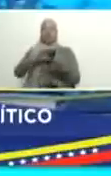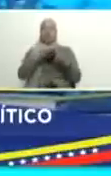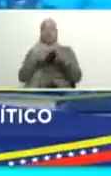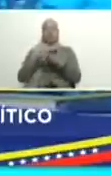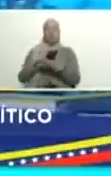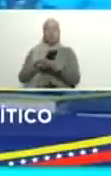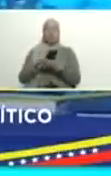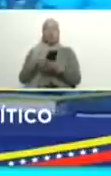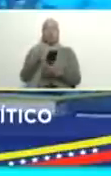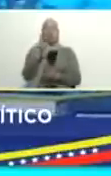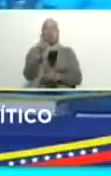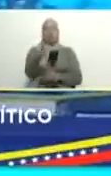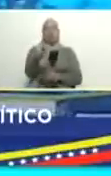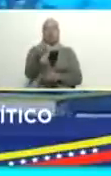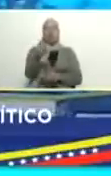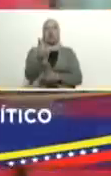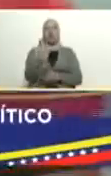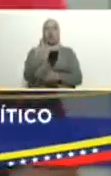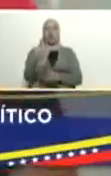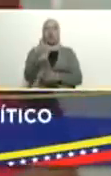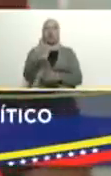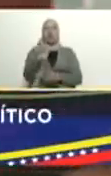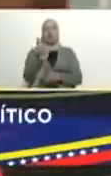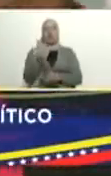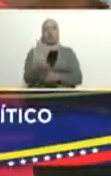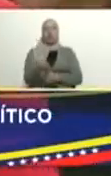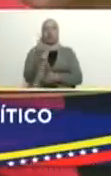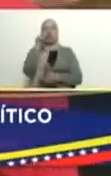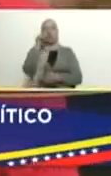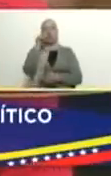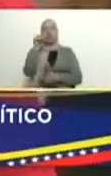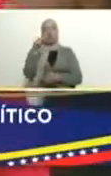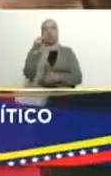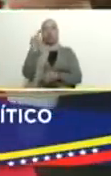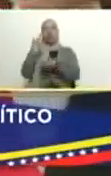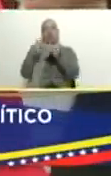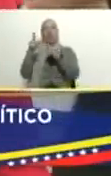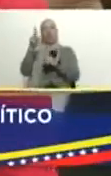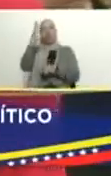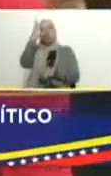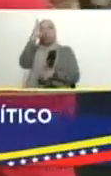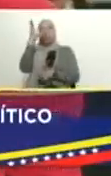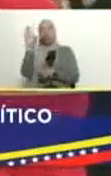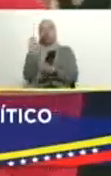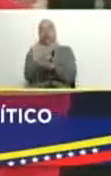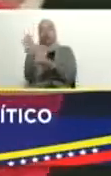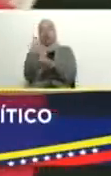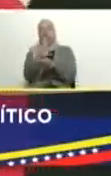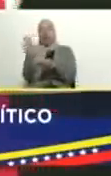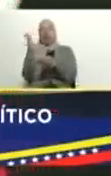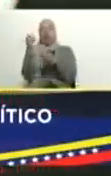Venezuela, PCB, Henry Parra. ¡Otro gallo canta!